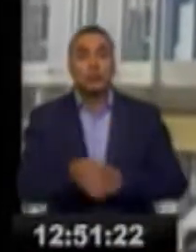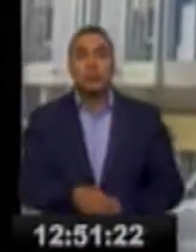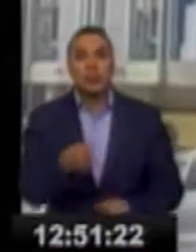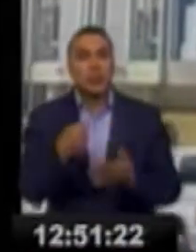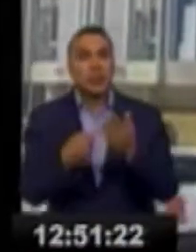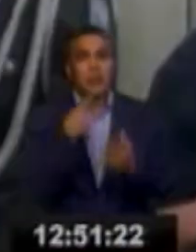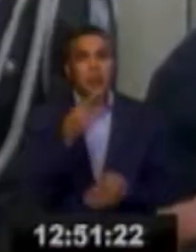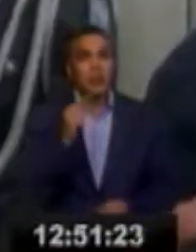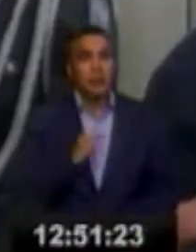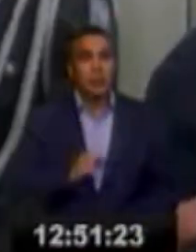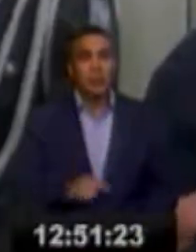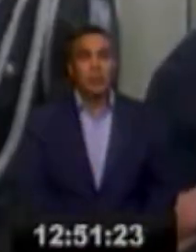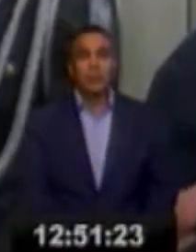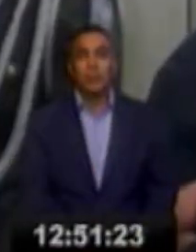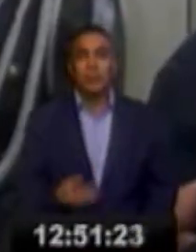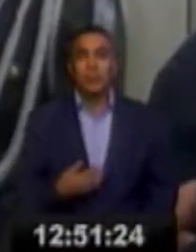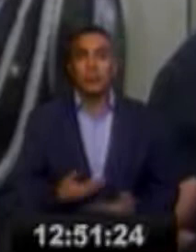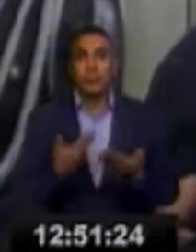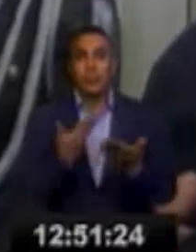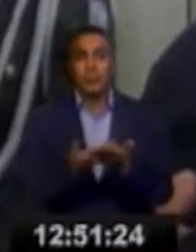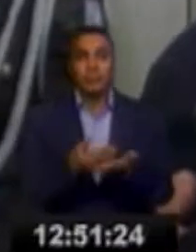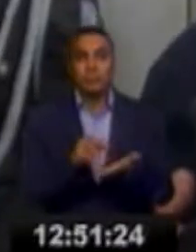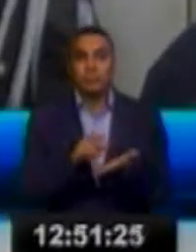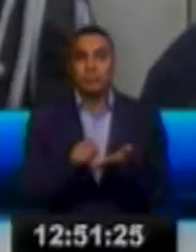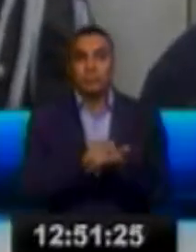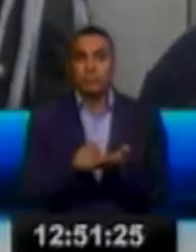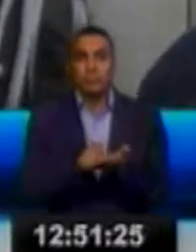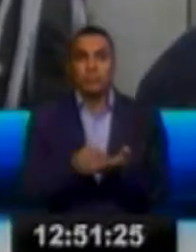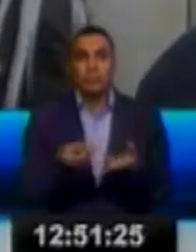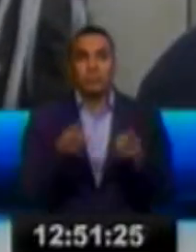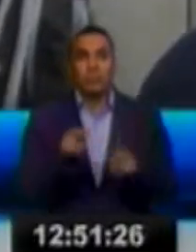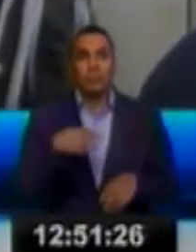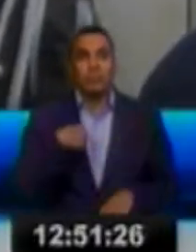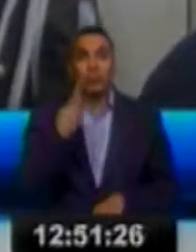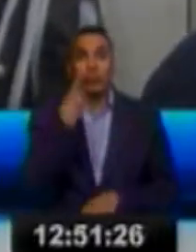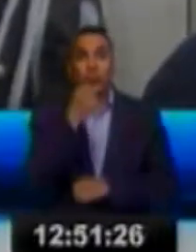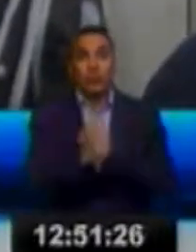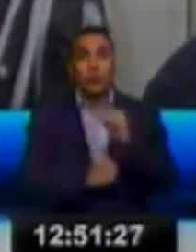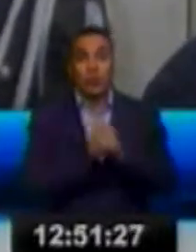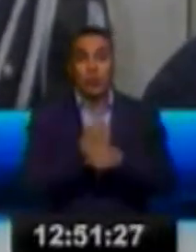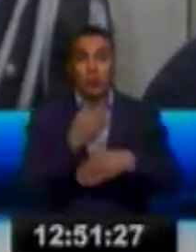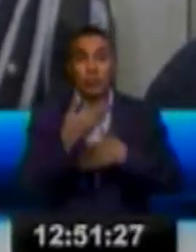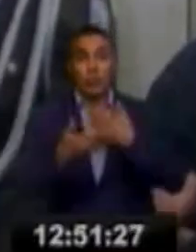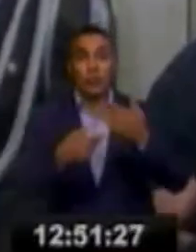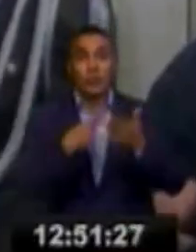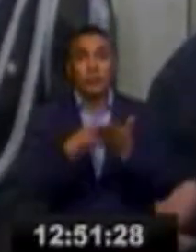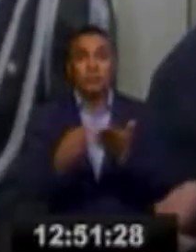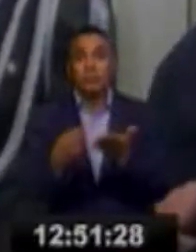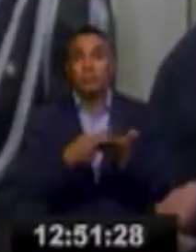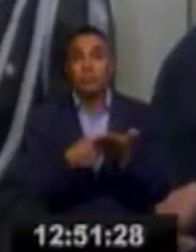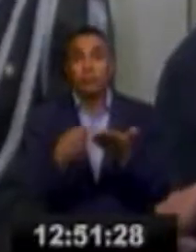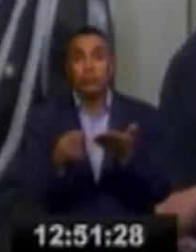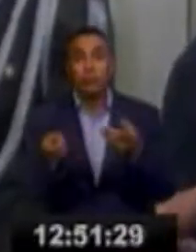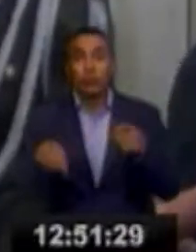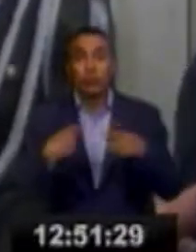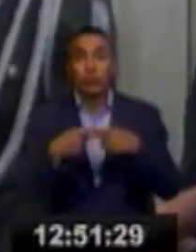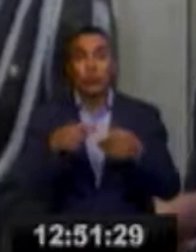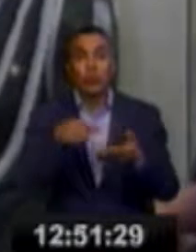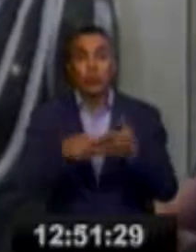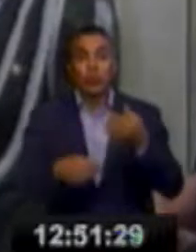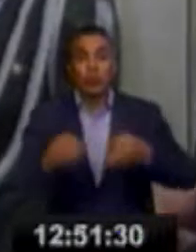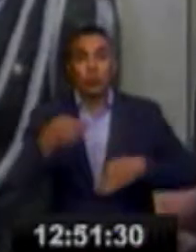los detalles. Lo que se está proponiendo es esa eliminación y tenemos un año en el proceso de debate, una vez que la Corte